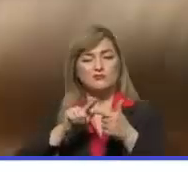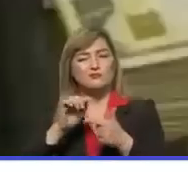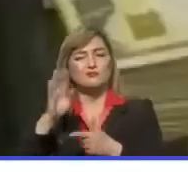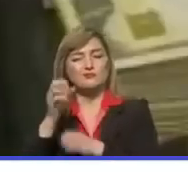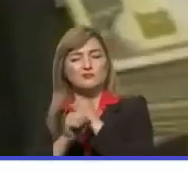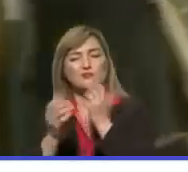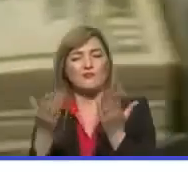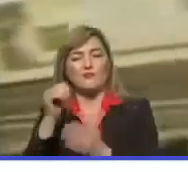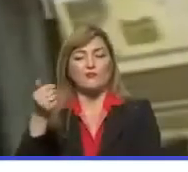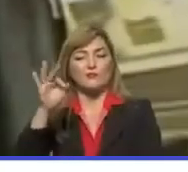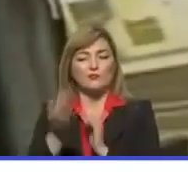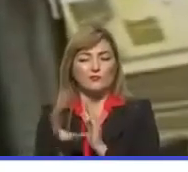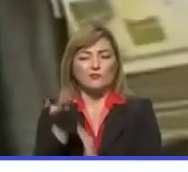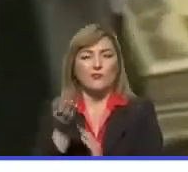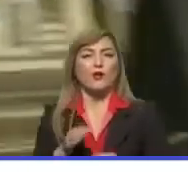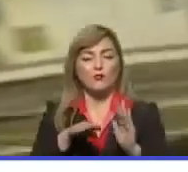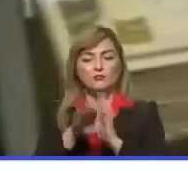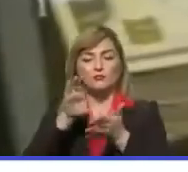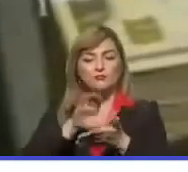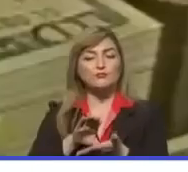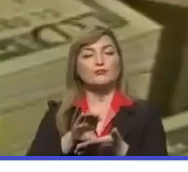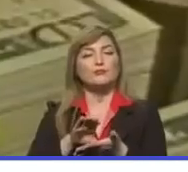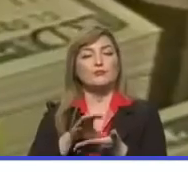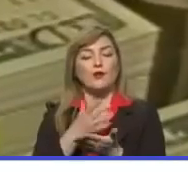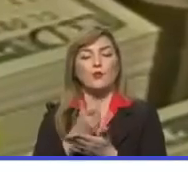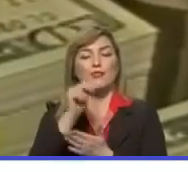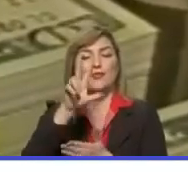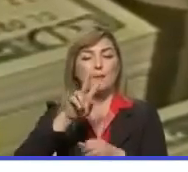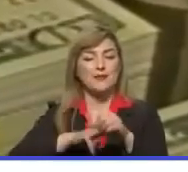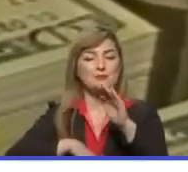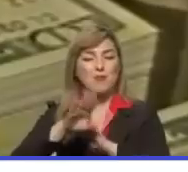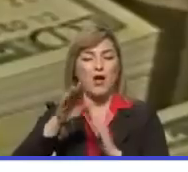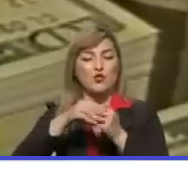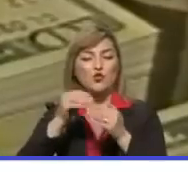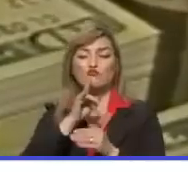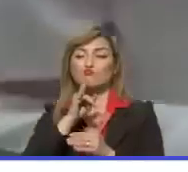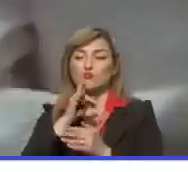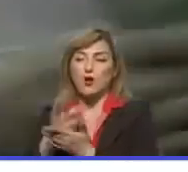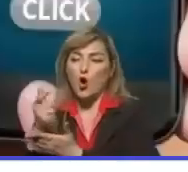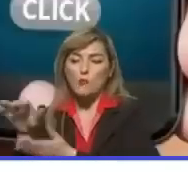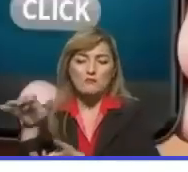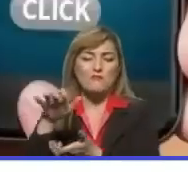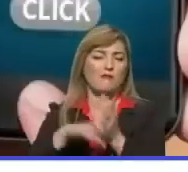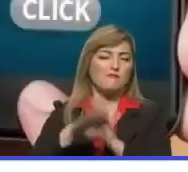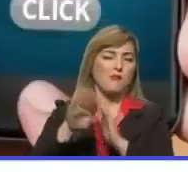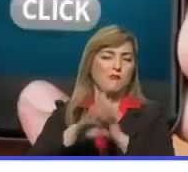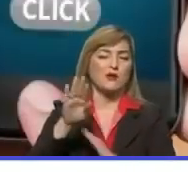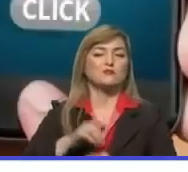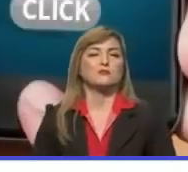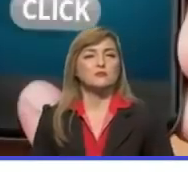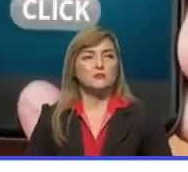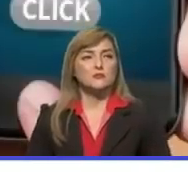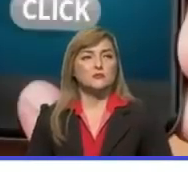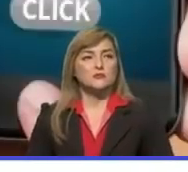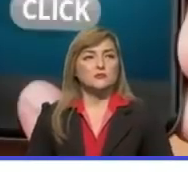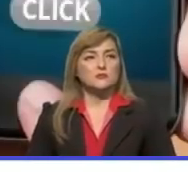del 2019. El Banco Central importó alrededor de 3 veces más dólares de Estados Unidos de lo habitual. Eso se podría explicar